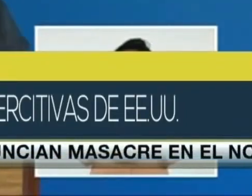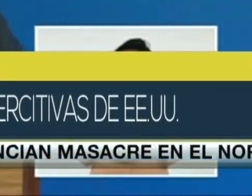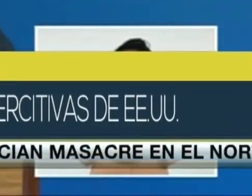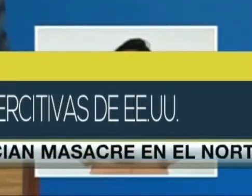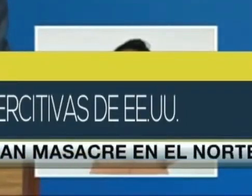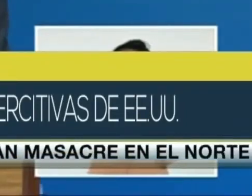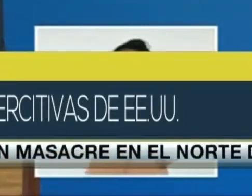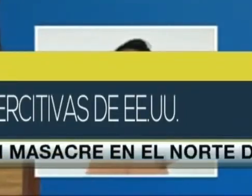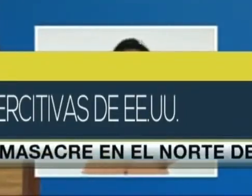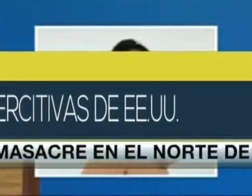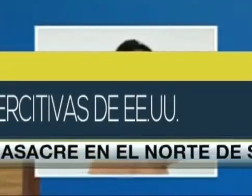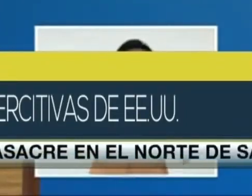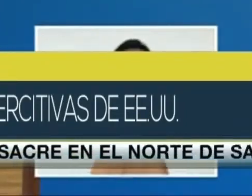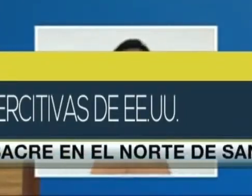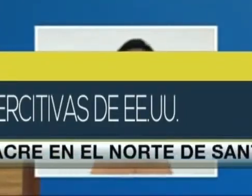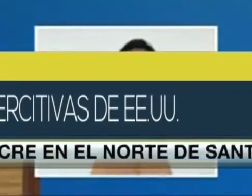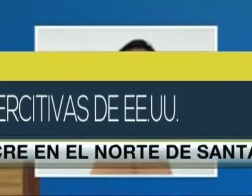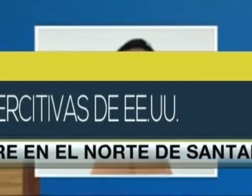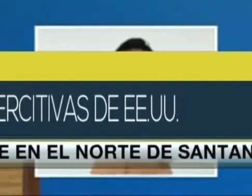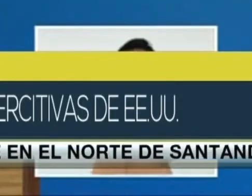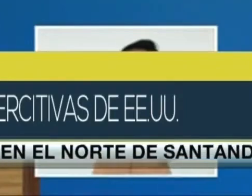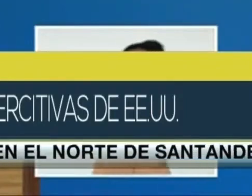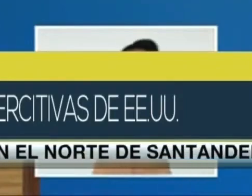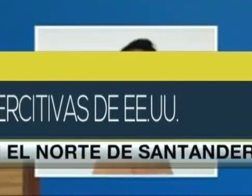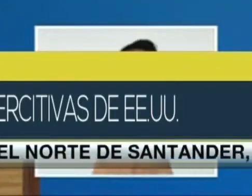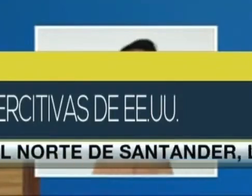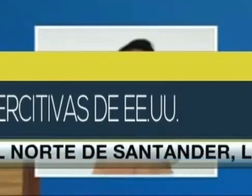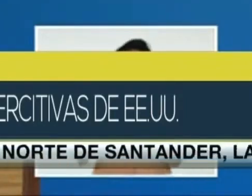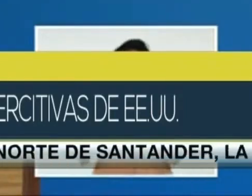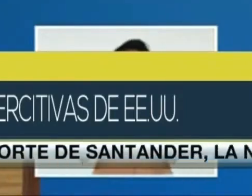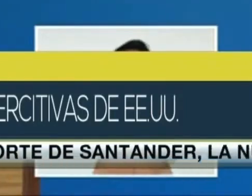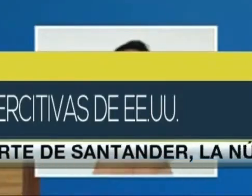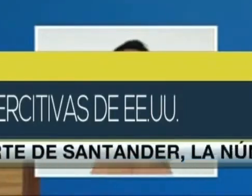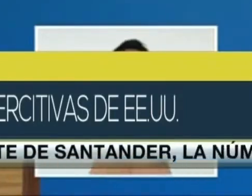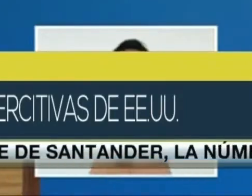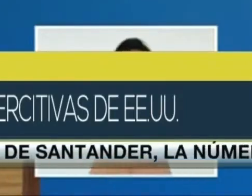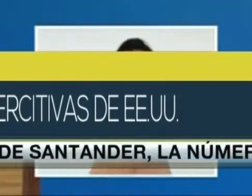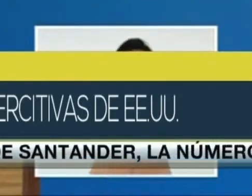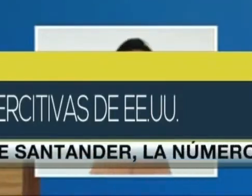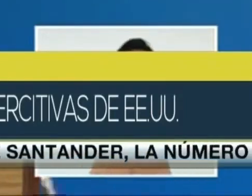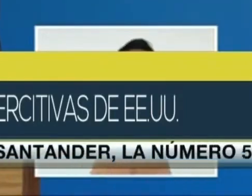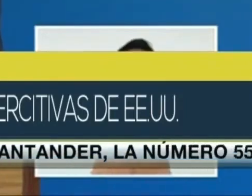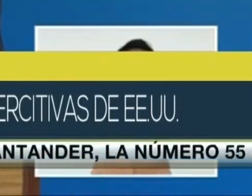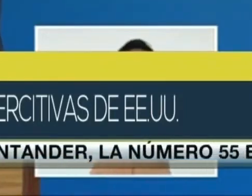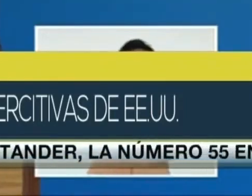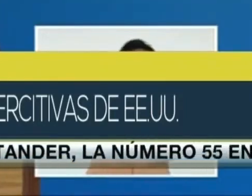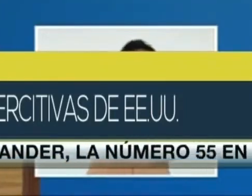con irresponsabilidad en relación con los temas migratorios